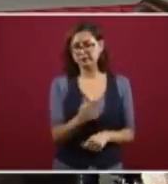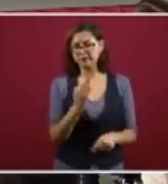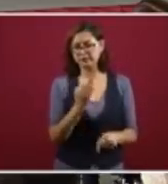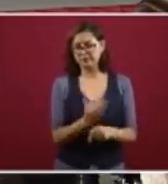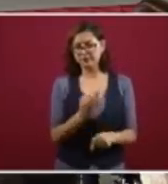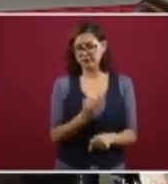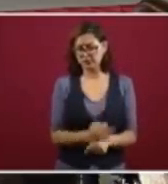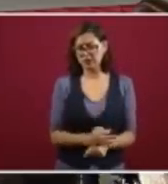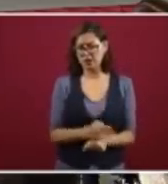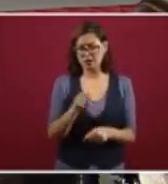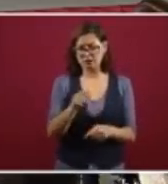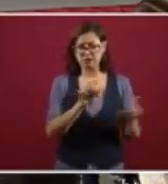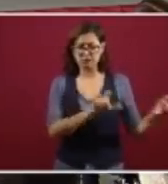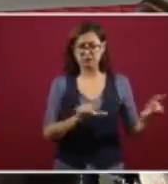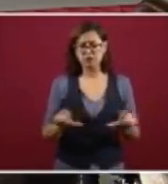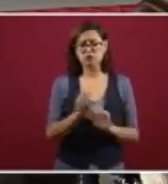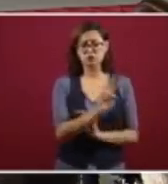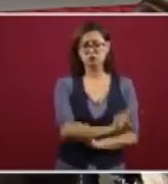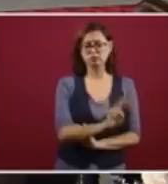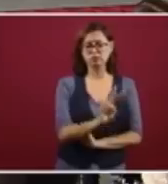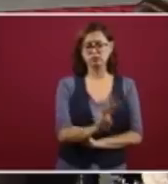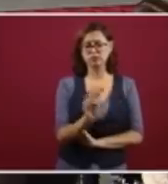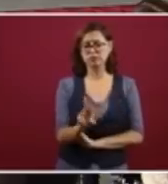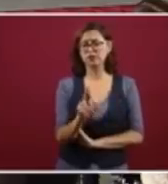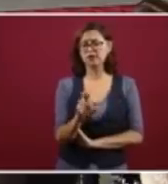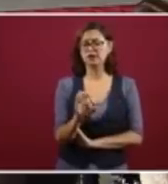la página